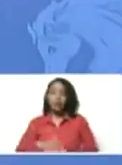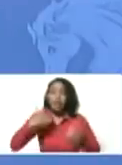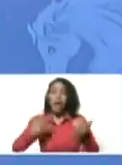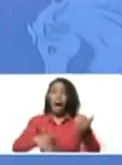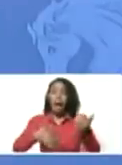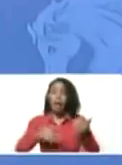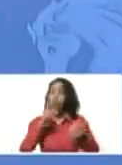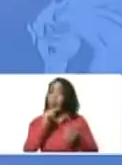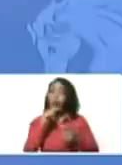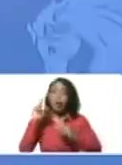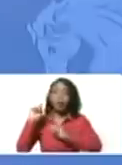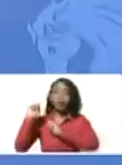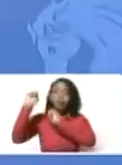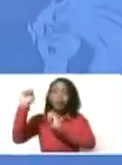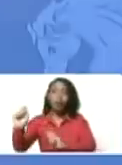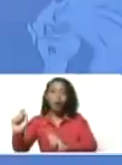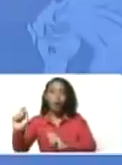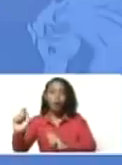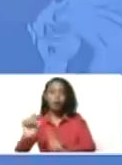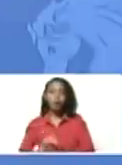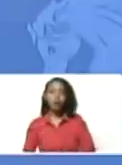sin heredero.